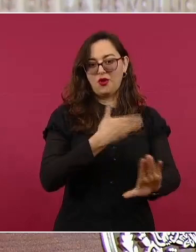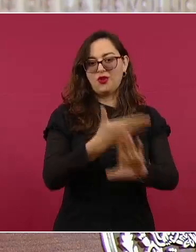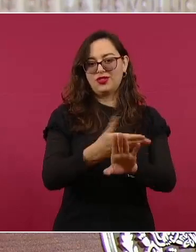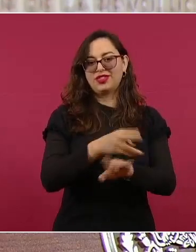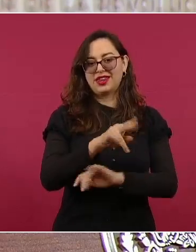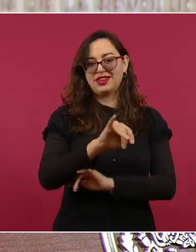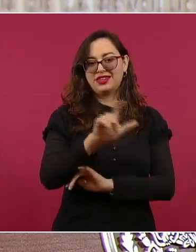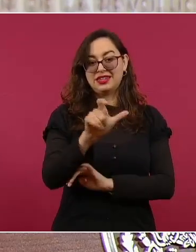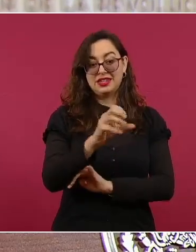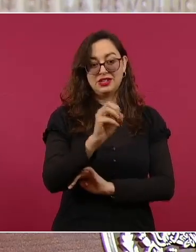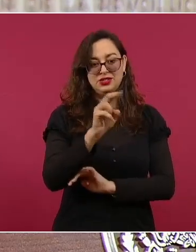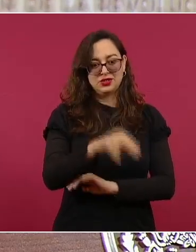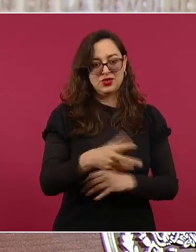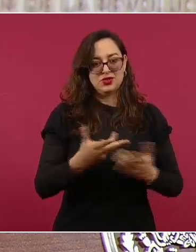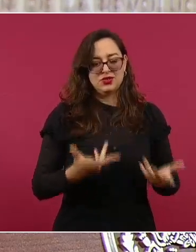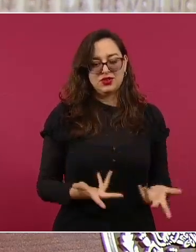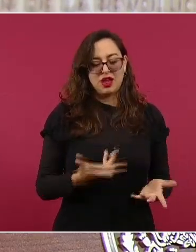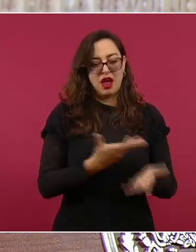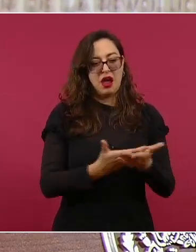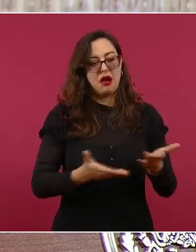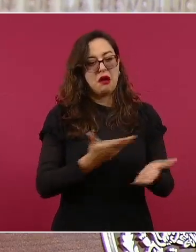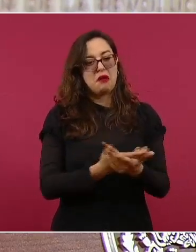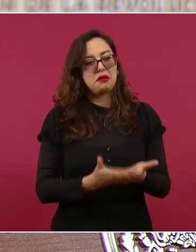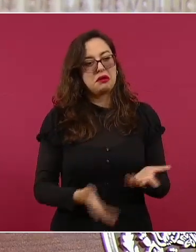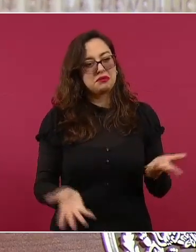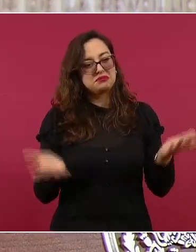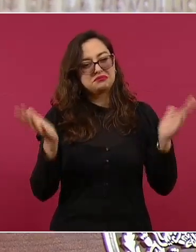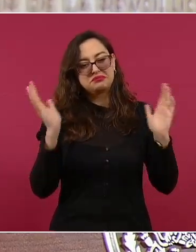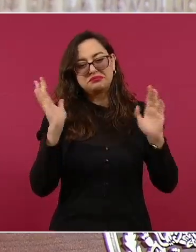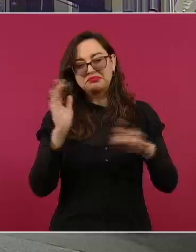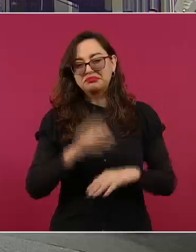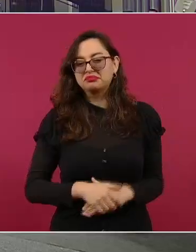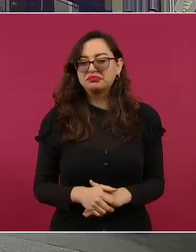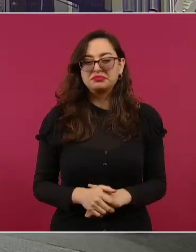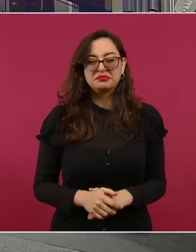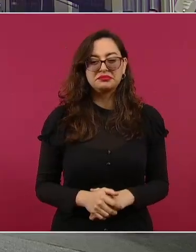convertido en un pasquín,